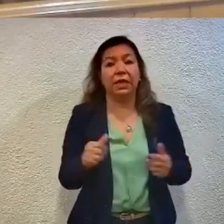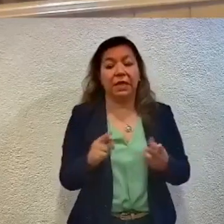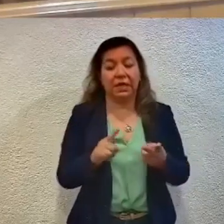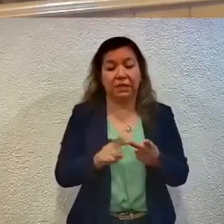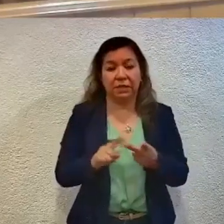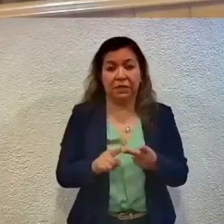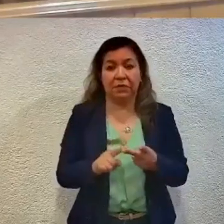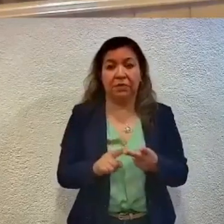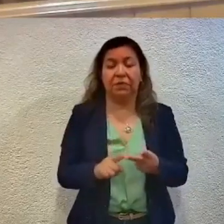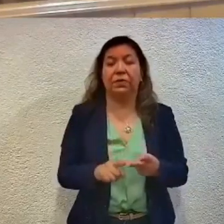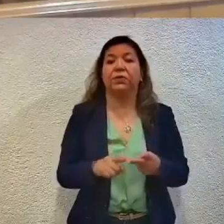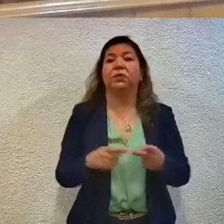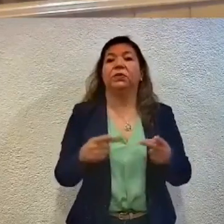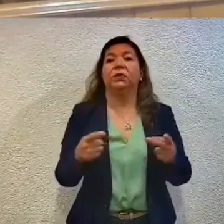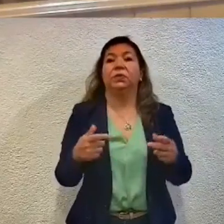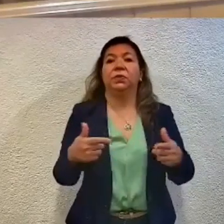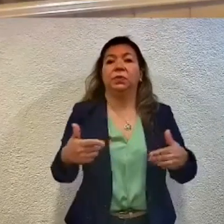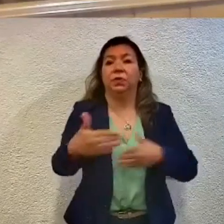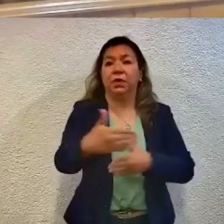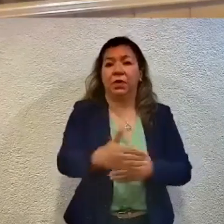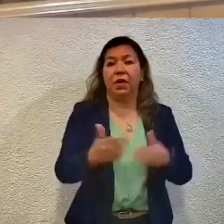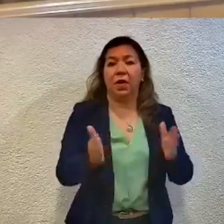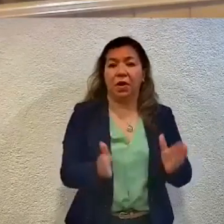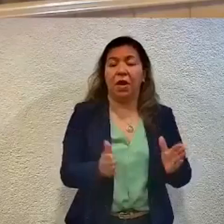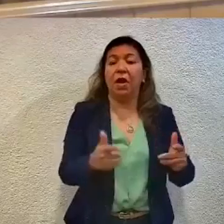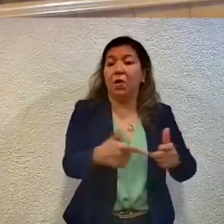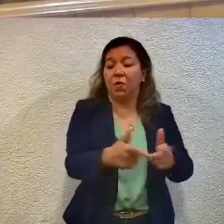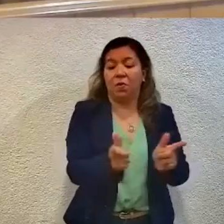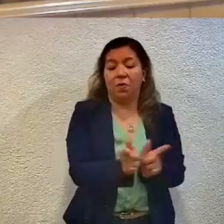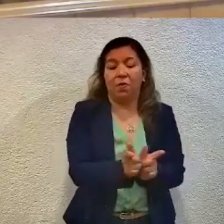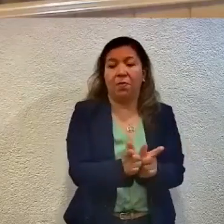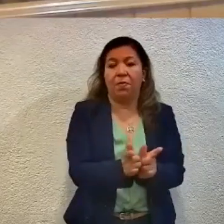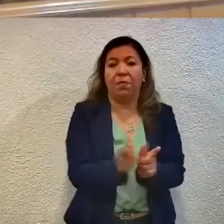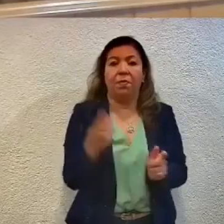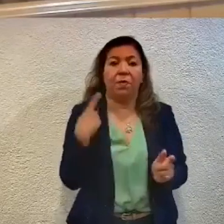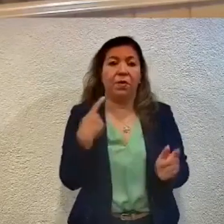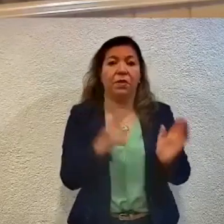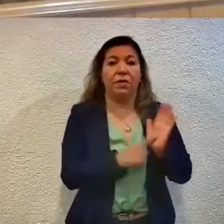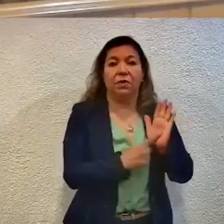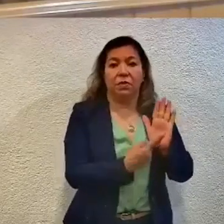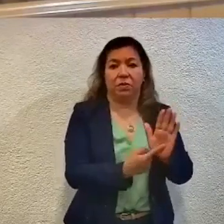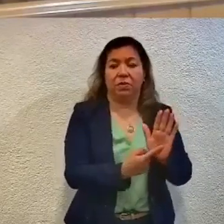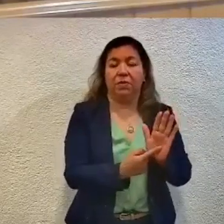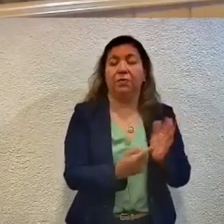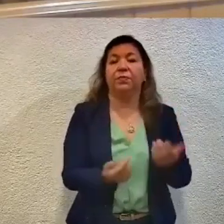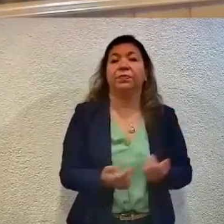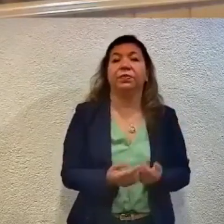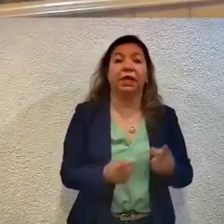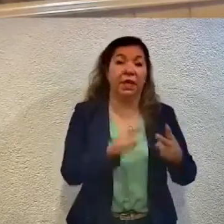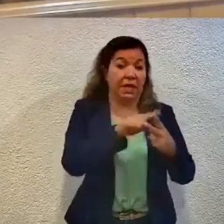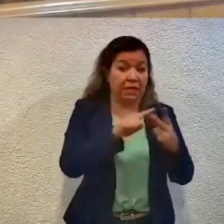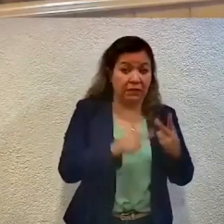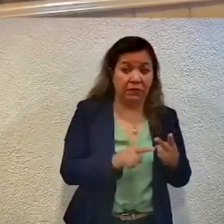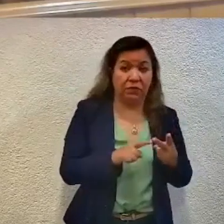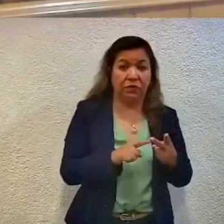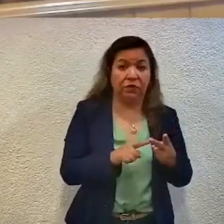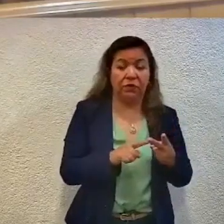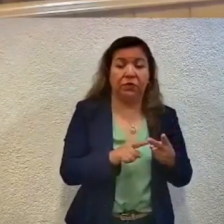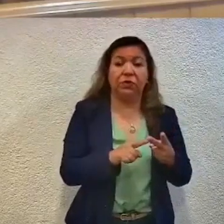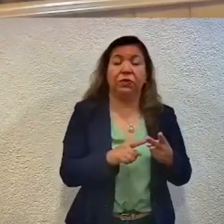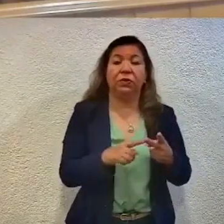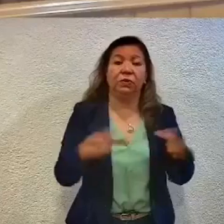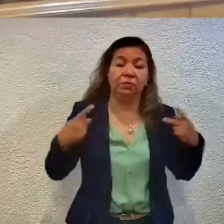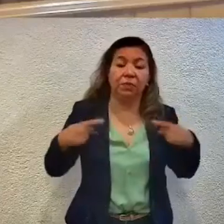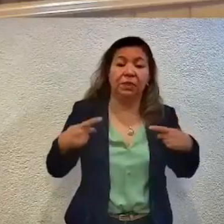del Partido Acción Nacional ante la mesa directiva de la casilla, así como que ambas ostentan un cargo de